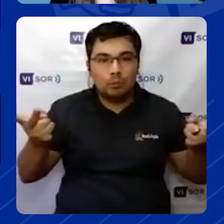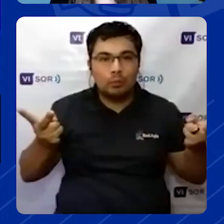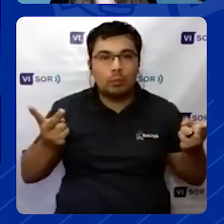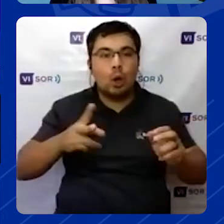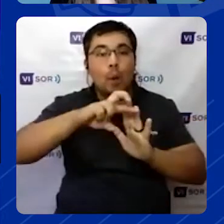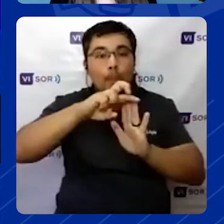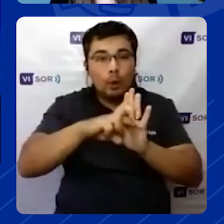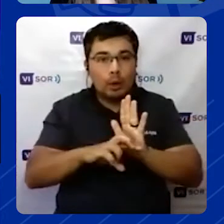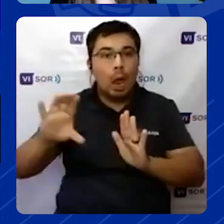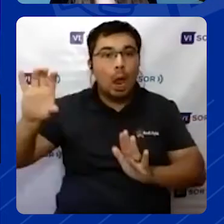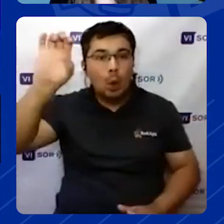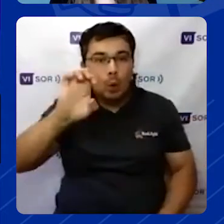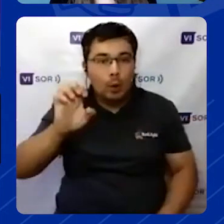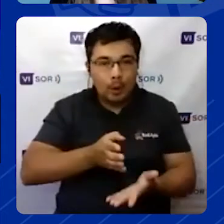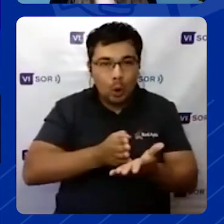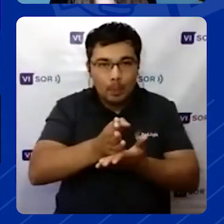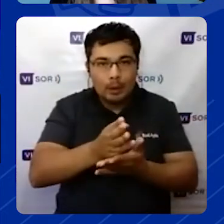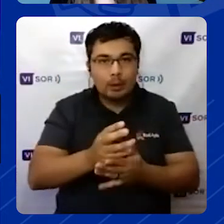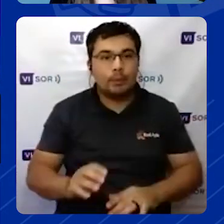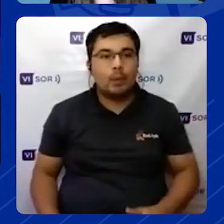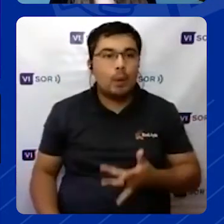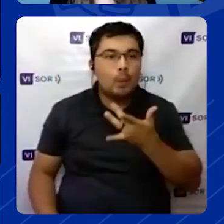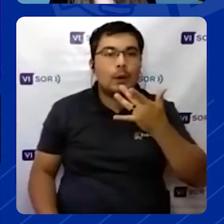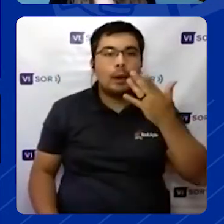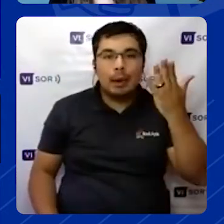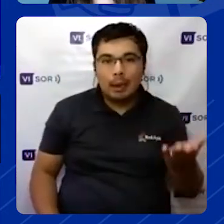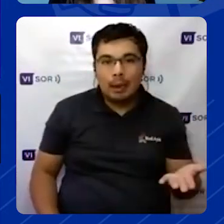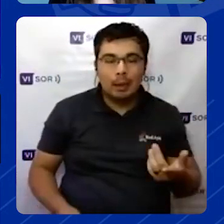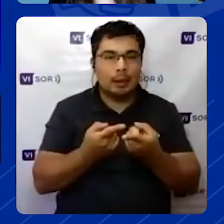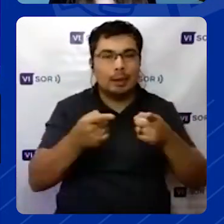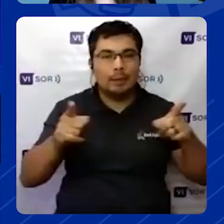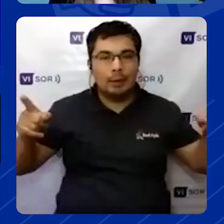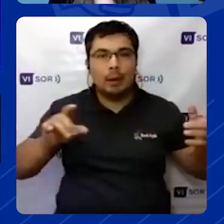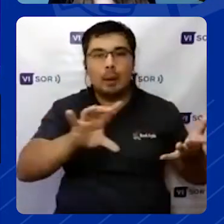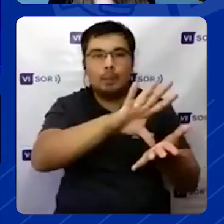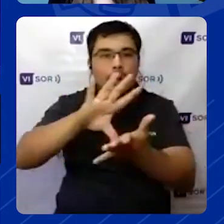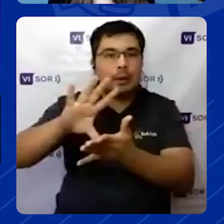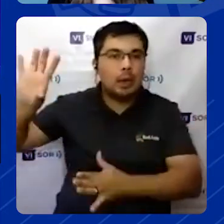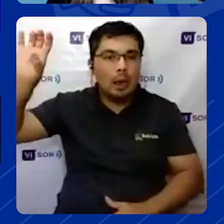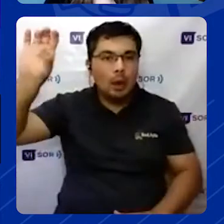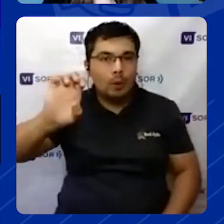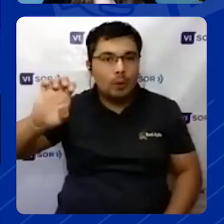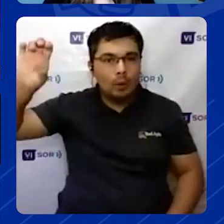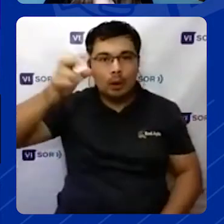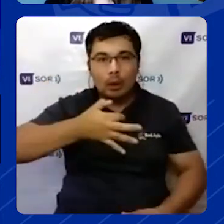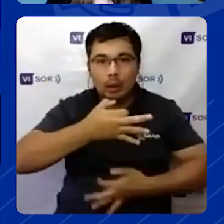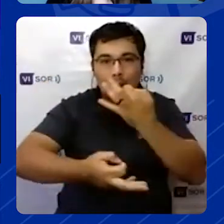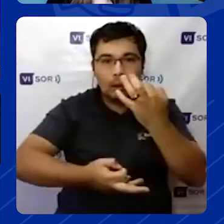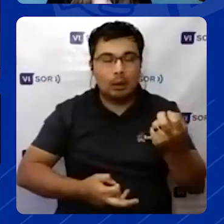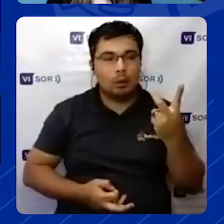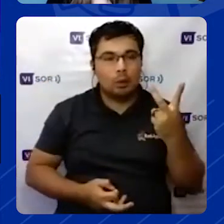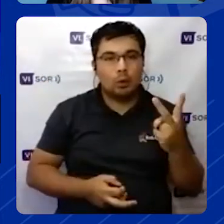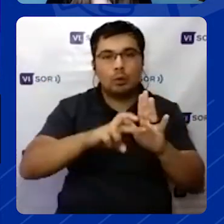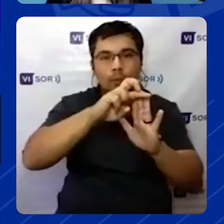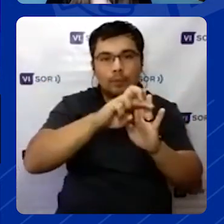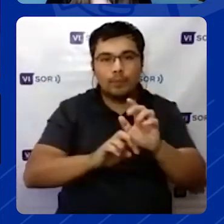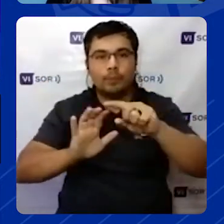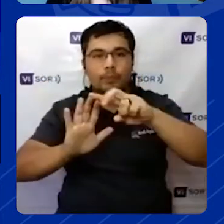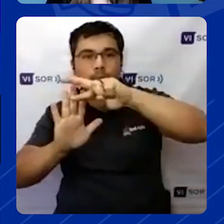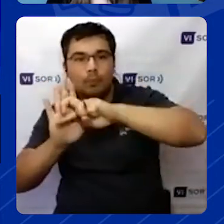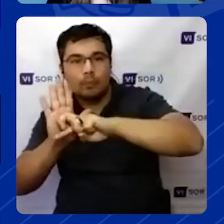puesto en marcha, porque es algo que se da en varios países europeos, entonces les mencionaba los dos proyectos, EASIT y Train to Validate,